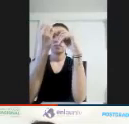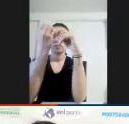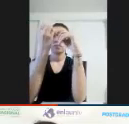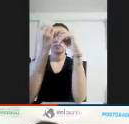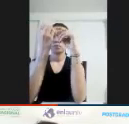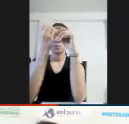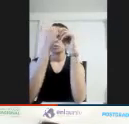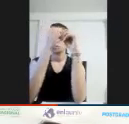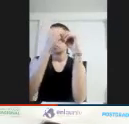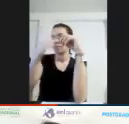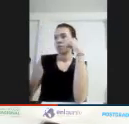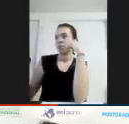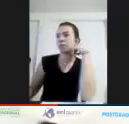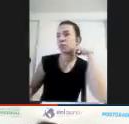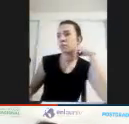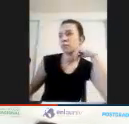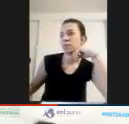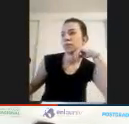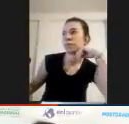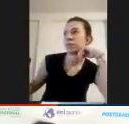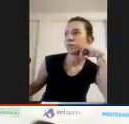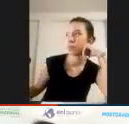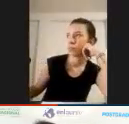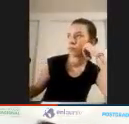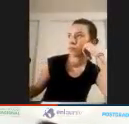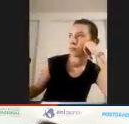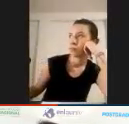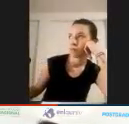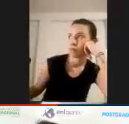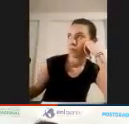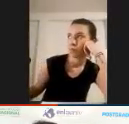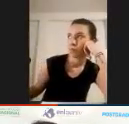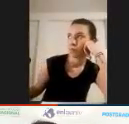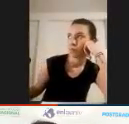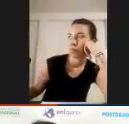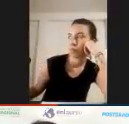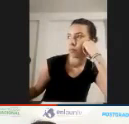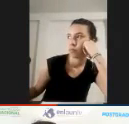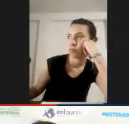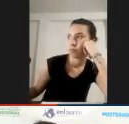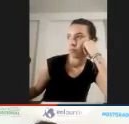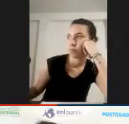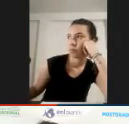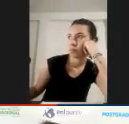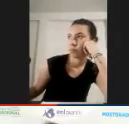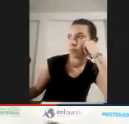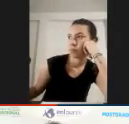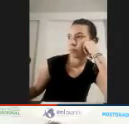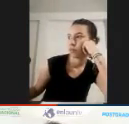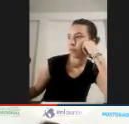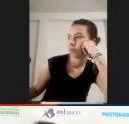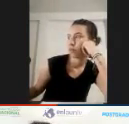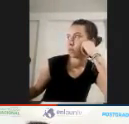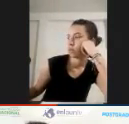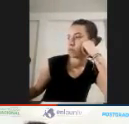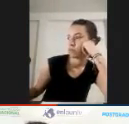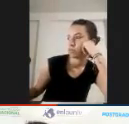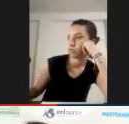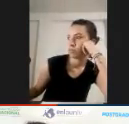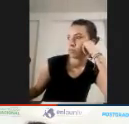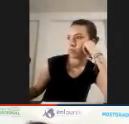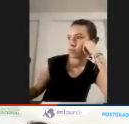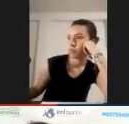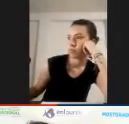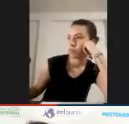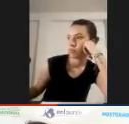particularidad. De hecho, el legislador patrio ha recogido en un solo instrumento tanto el derecho registral como el derecho notarial,